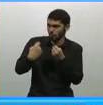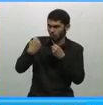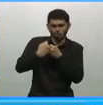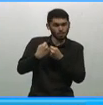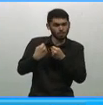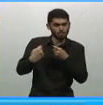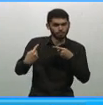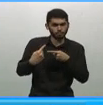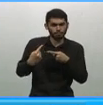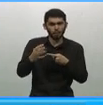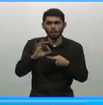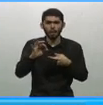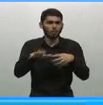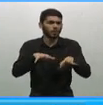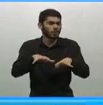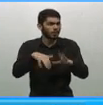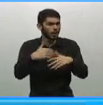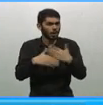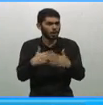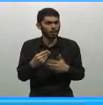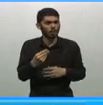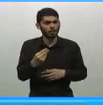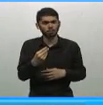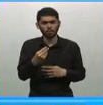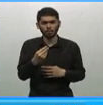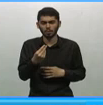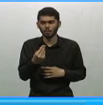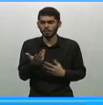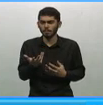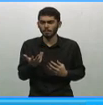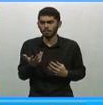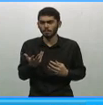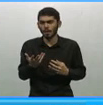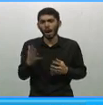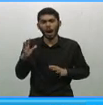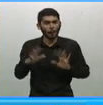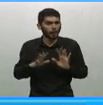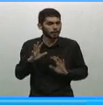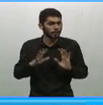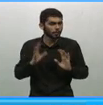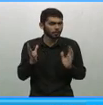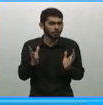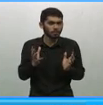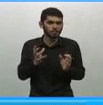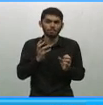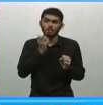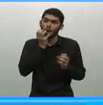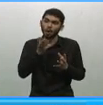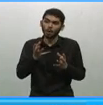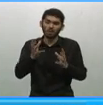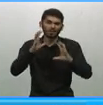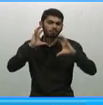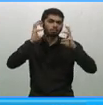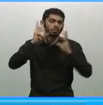que que son circunstancia de juego Que obviamente es es mejor tenerlas al margen tratar de